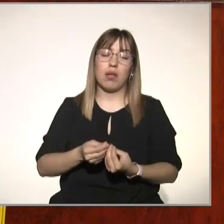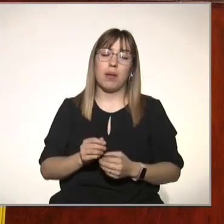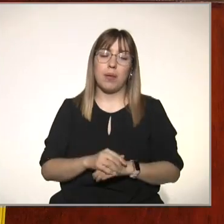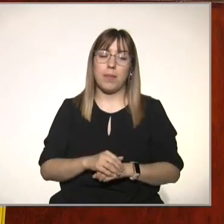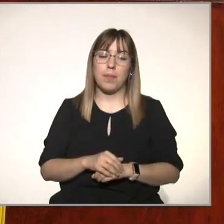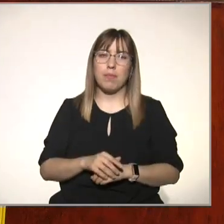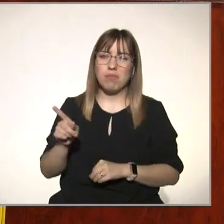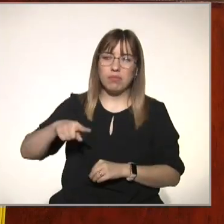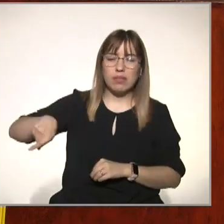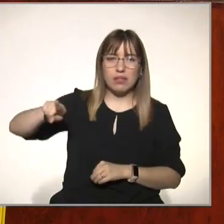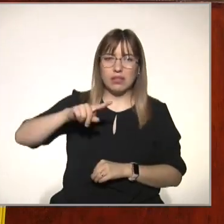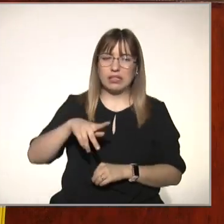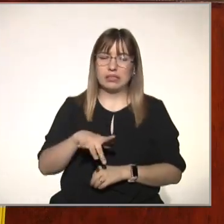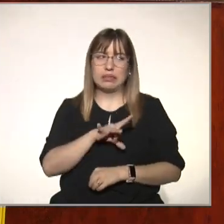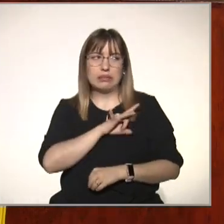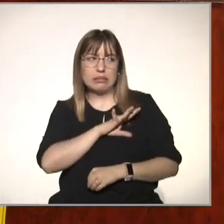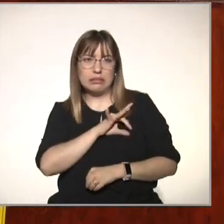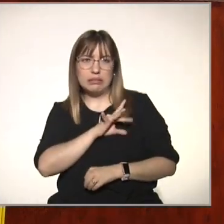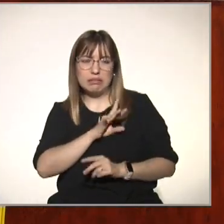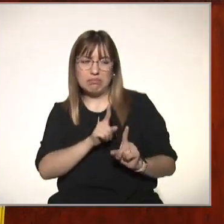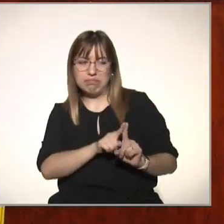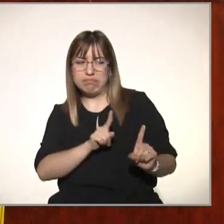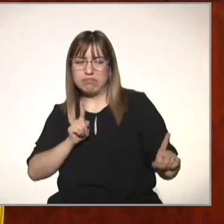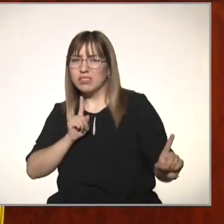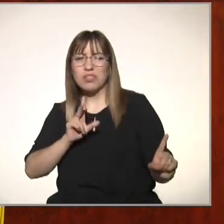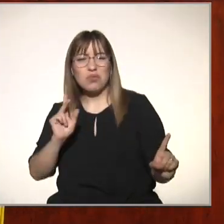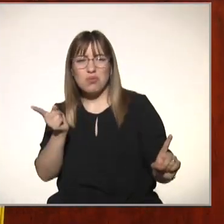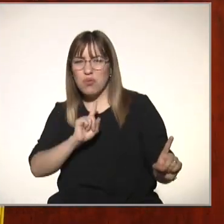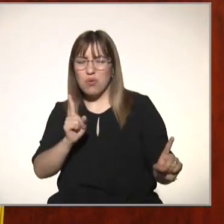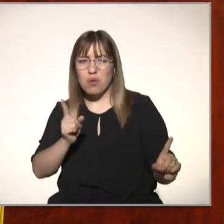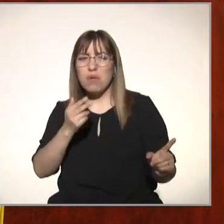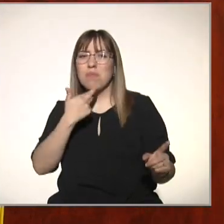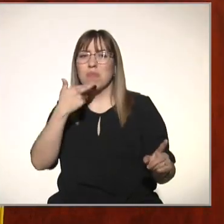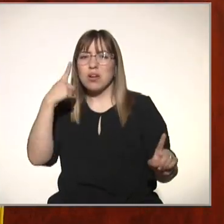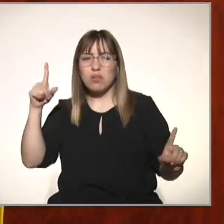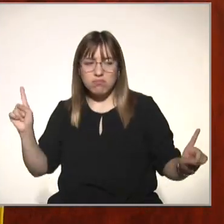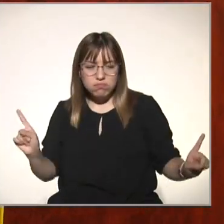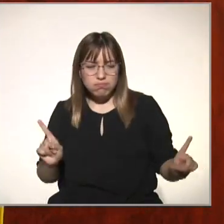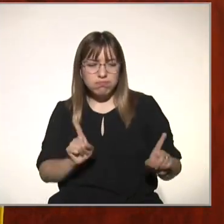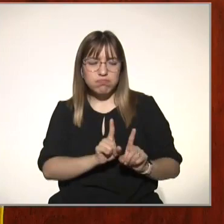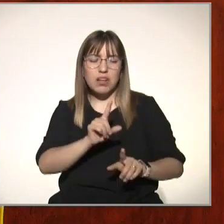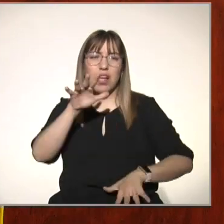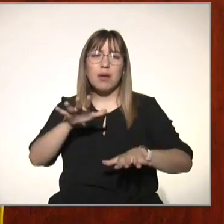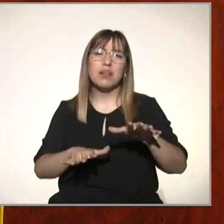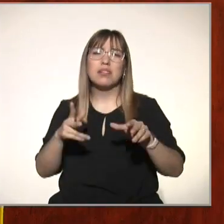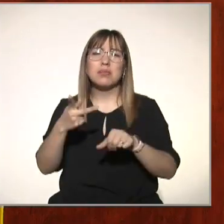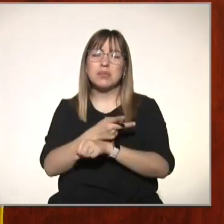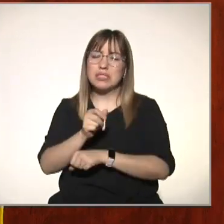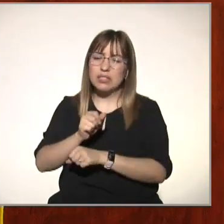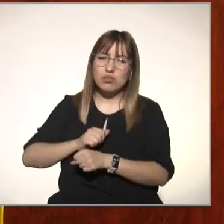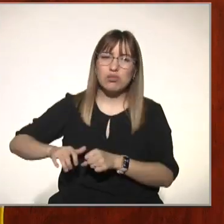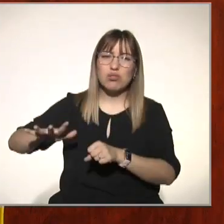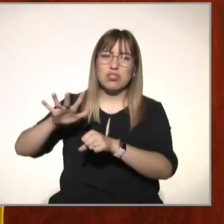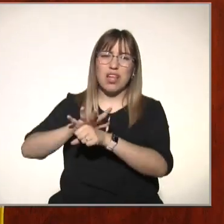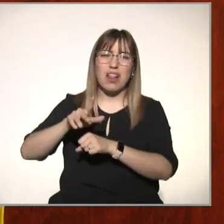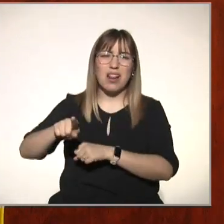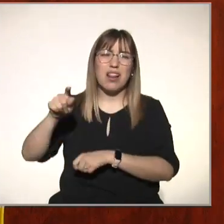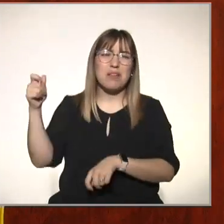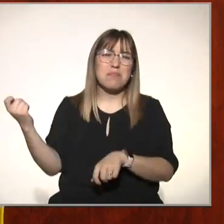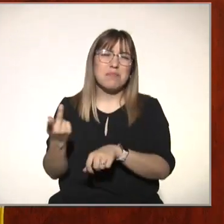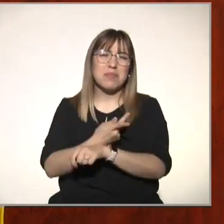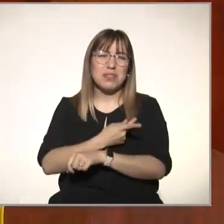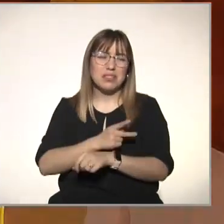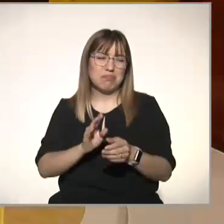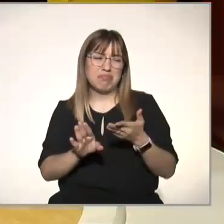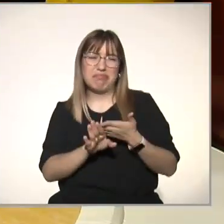que acercarnos y ver que lo que hace mal es, como decían Lu y Linda antes, es el rechazo social. Y sobre todo cuando el rechazo viene de la propia